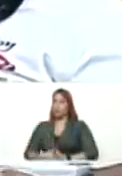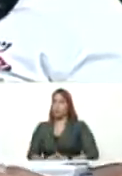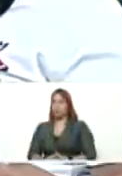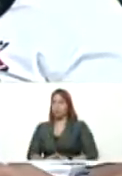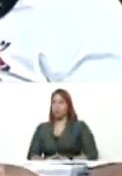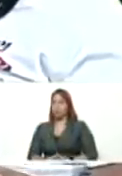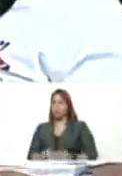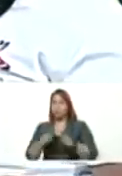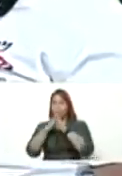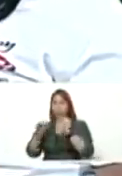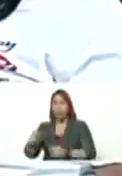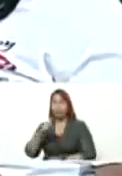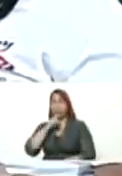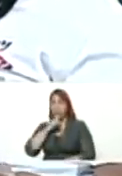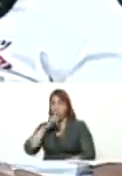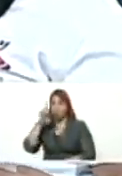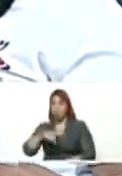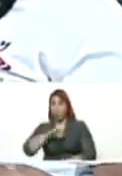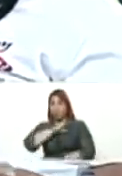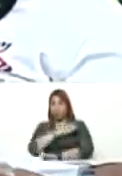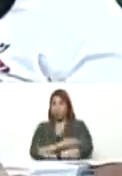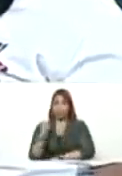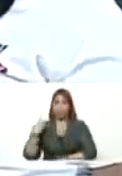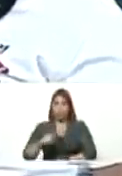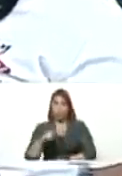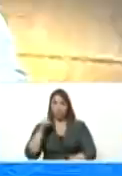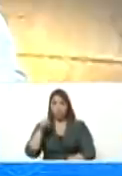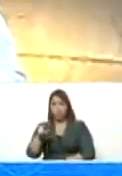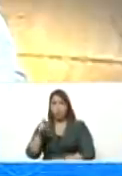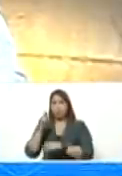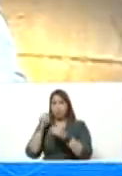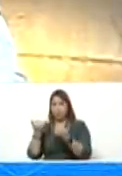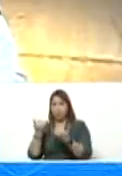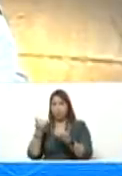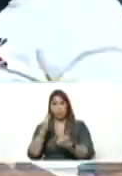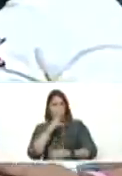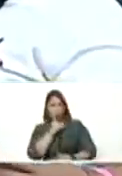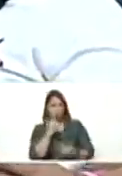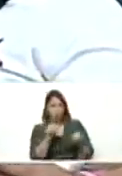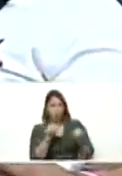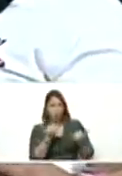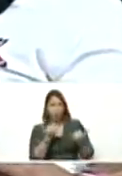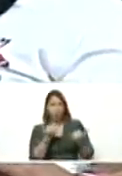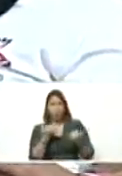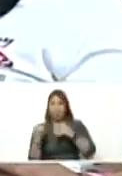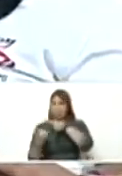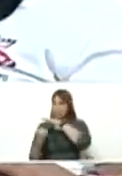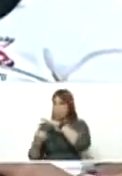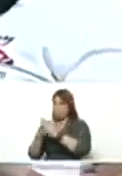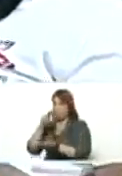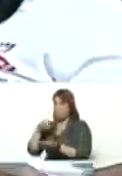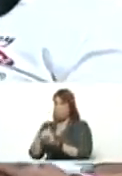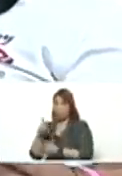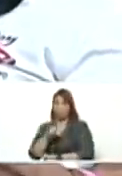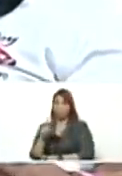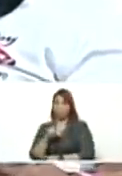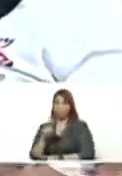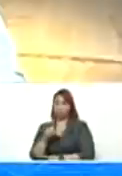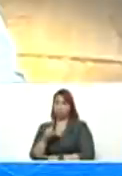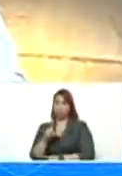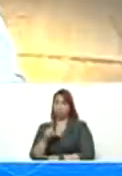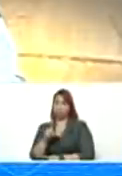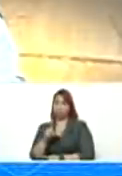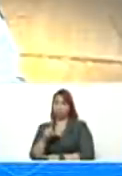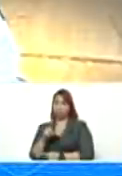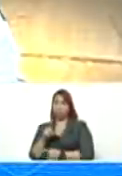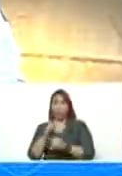las dificultades, también las fortalezas que tenemos allí. ¿Eso no existe ahorita? Una instancia nacional como tal para nosotros... Para